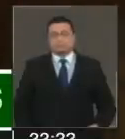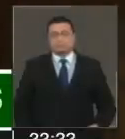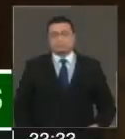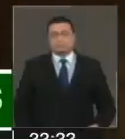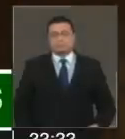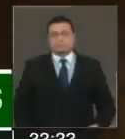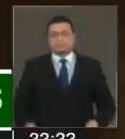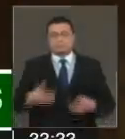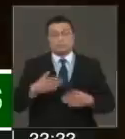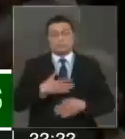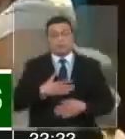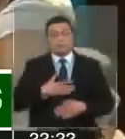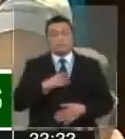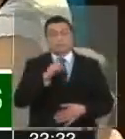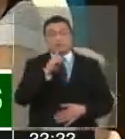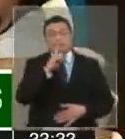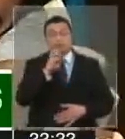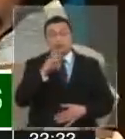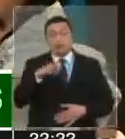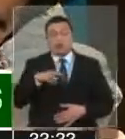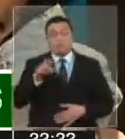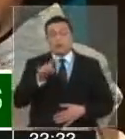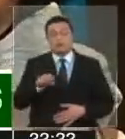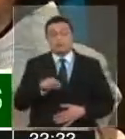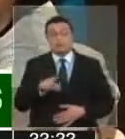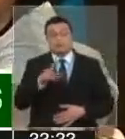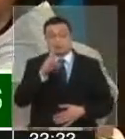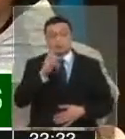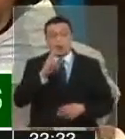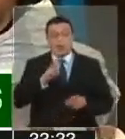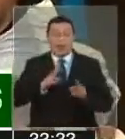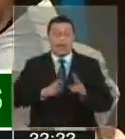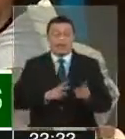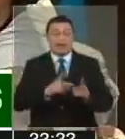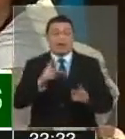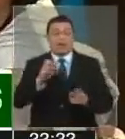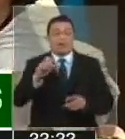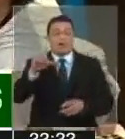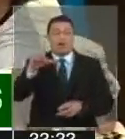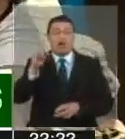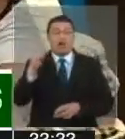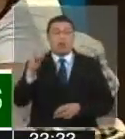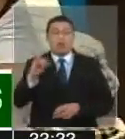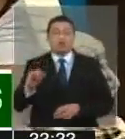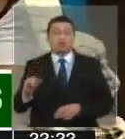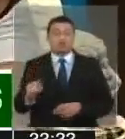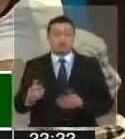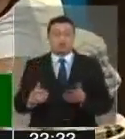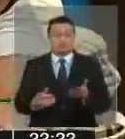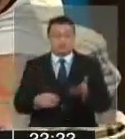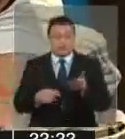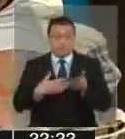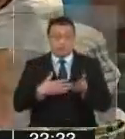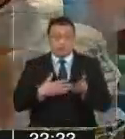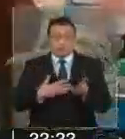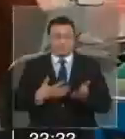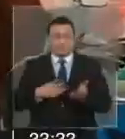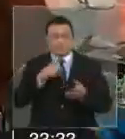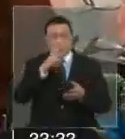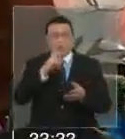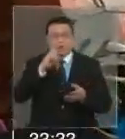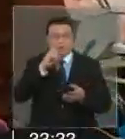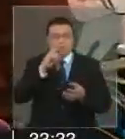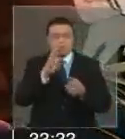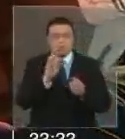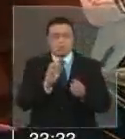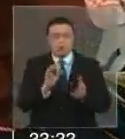Para mí el Tommy es un guerrero de la luz, o sea, es como... Siempre